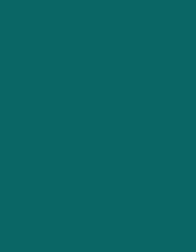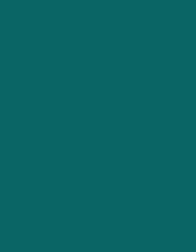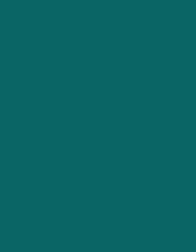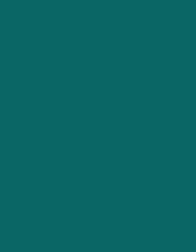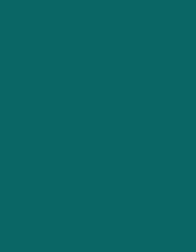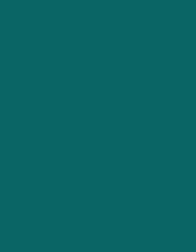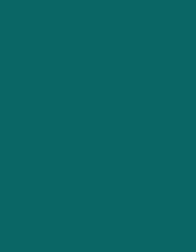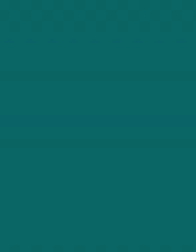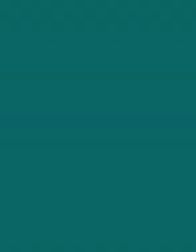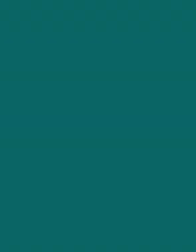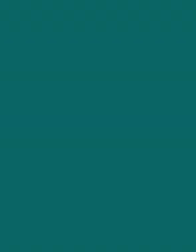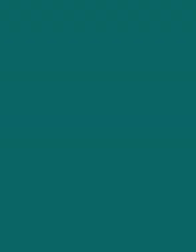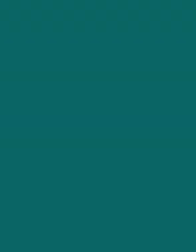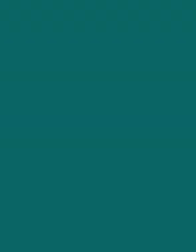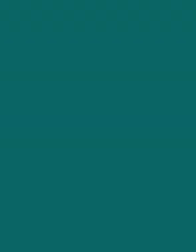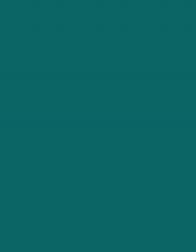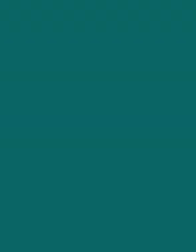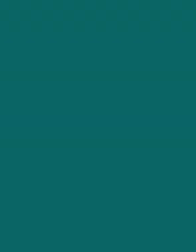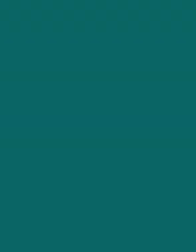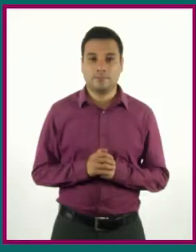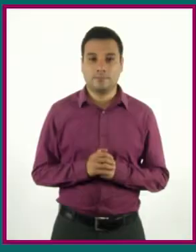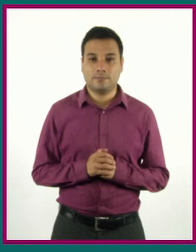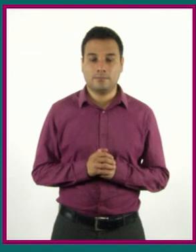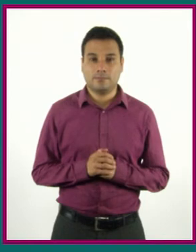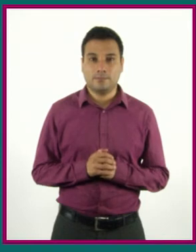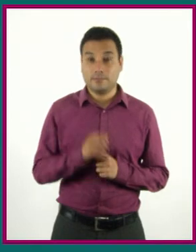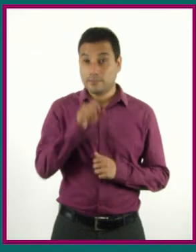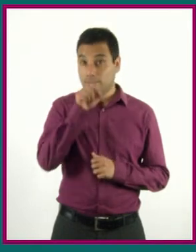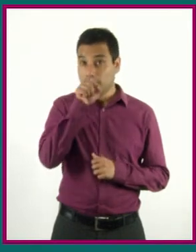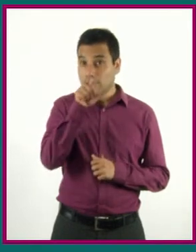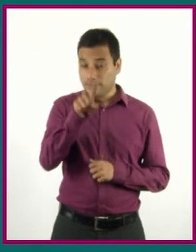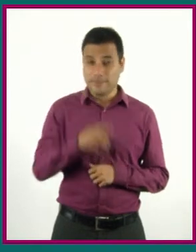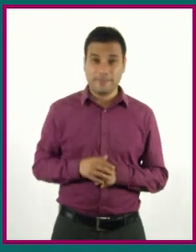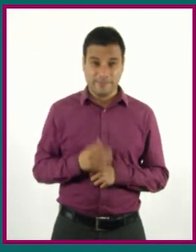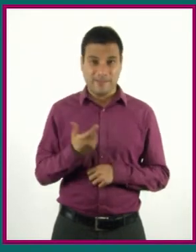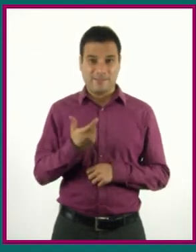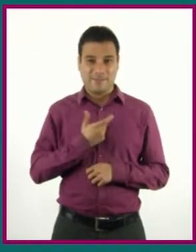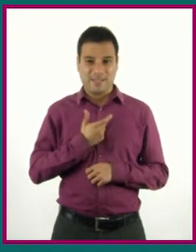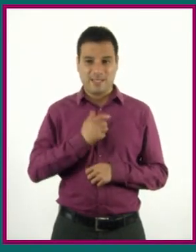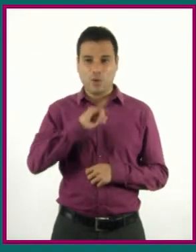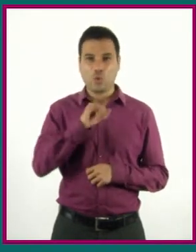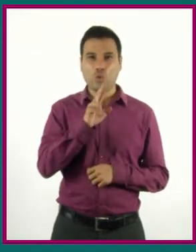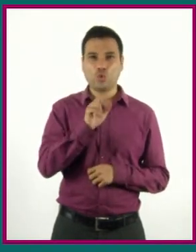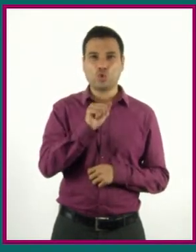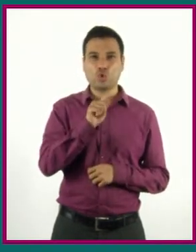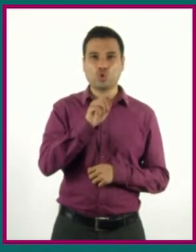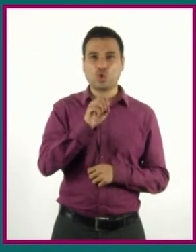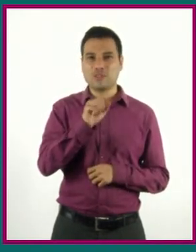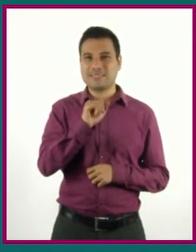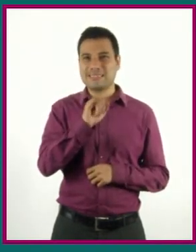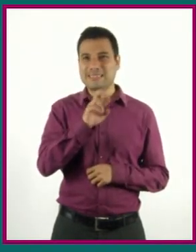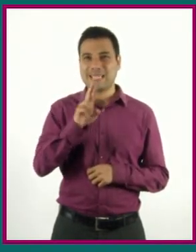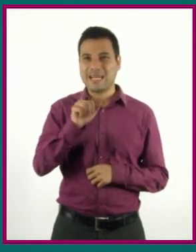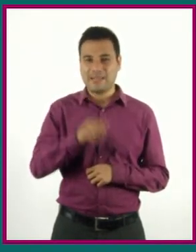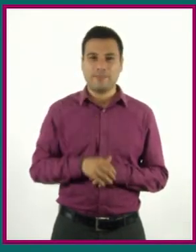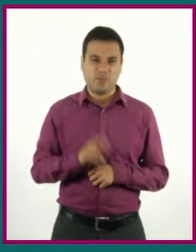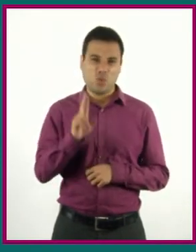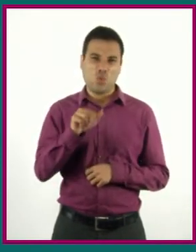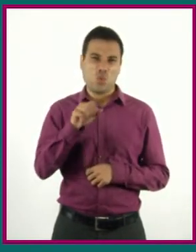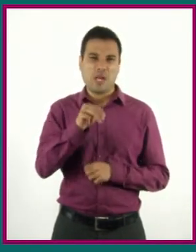Ciudad de México, y la Medalla Justo Sierra al Mérito Universitario de la UNAM en